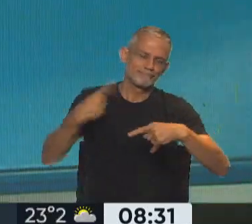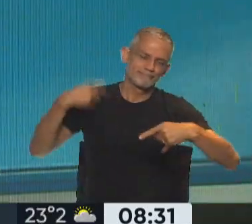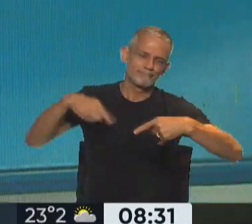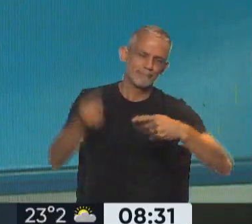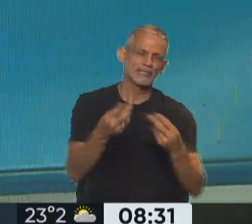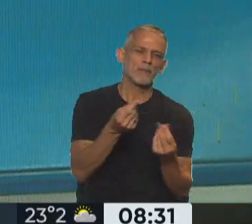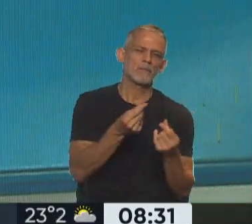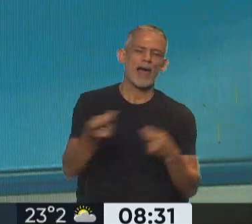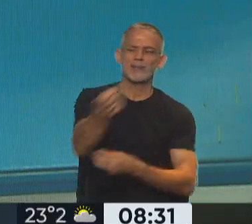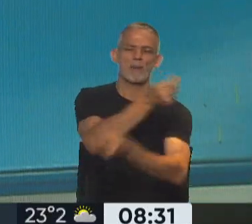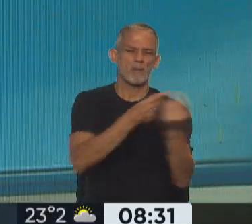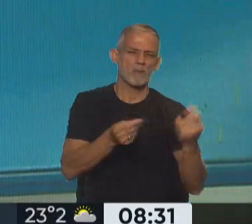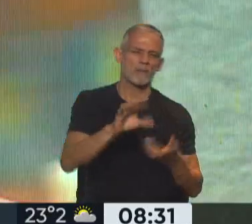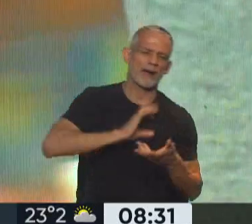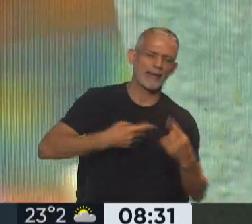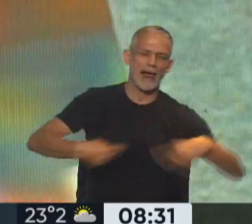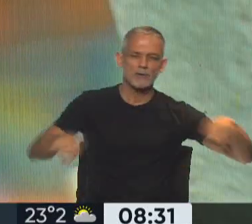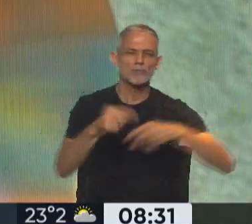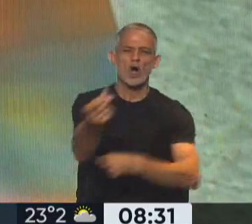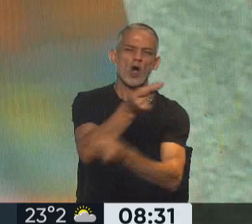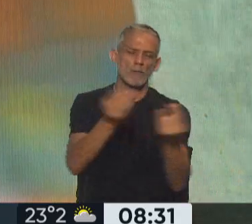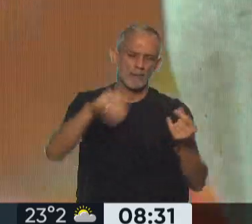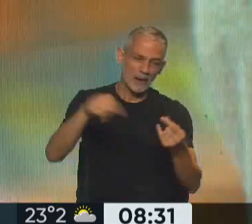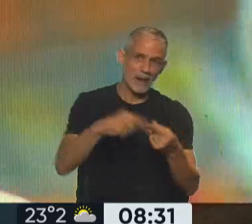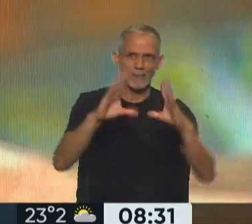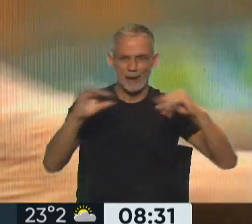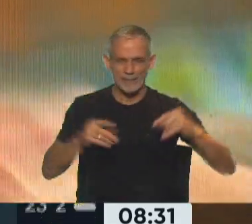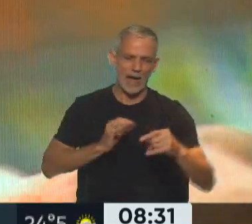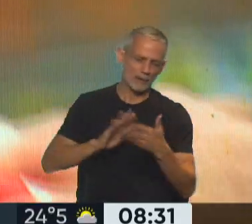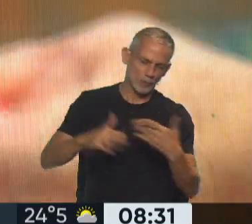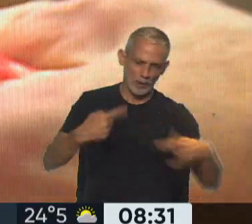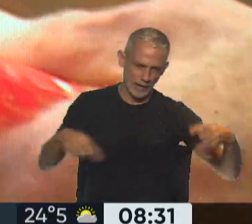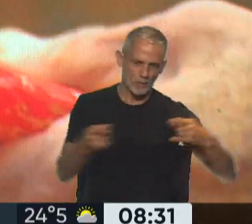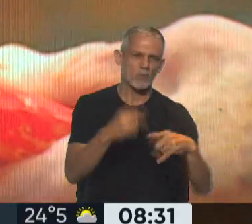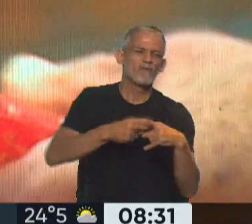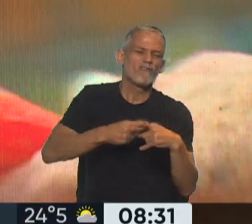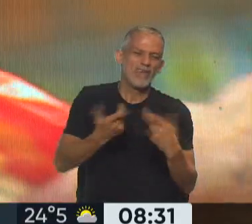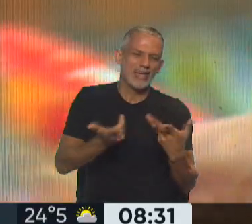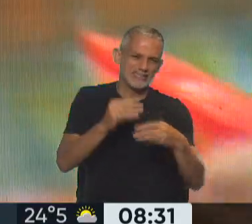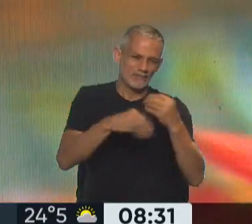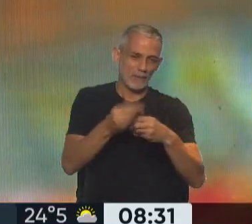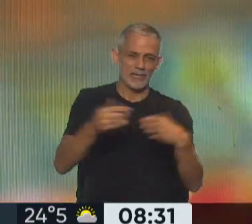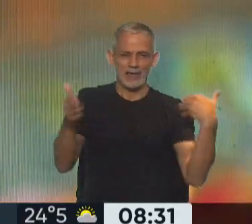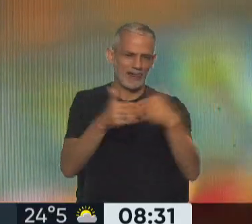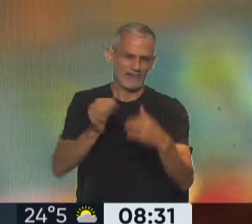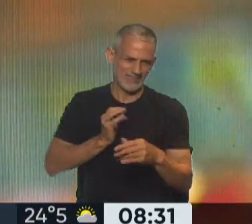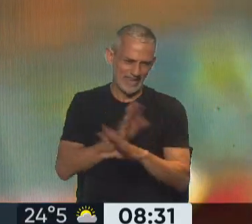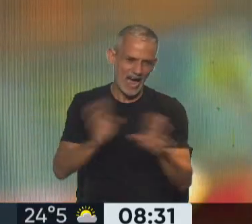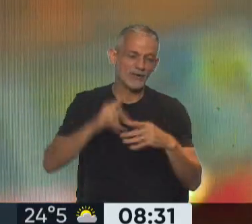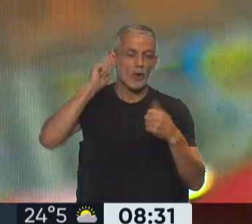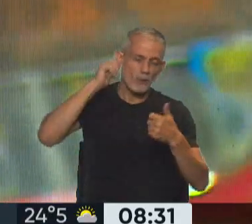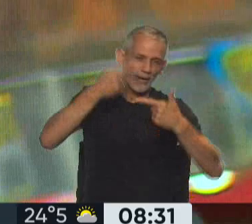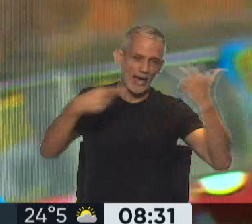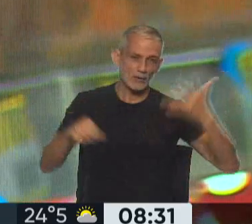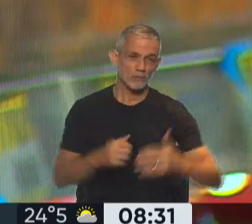más plata en la calle, hay más compras a propósito de las fiestas, las festividades para el cierre de fin de año, cumpleaños